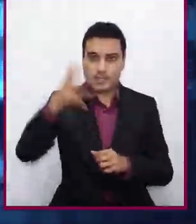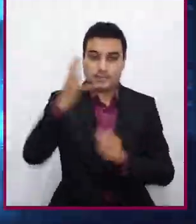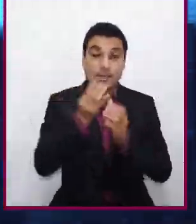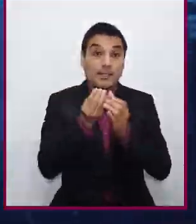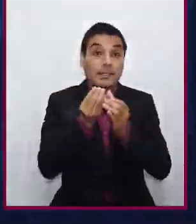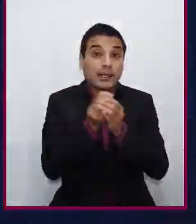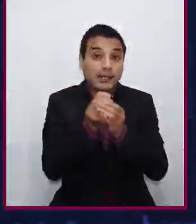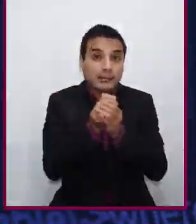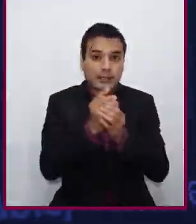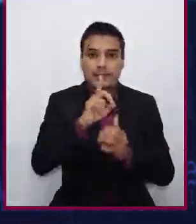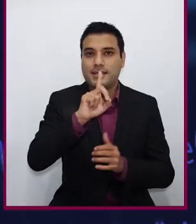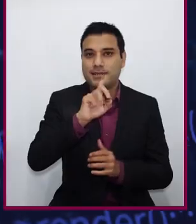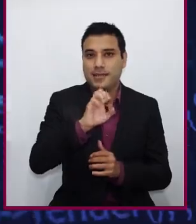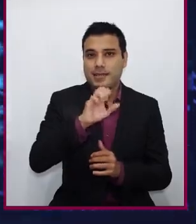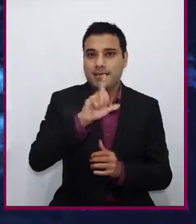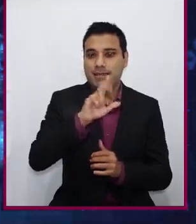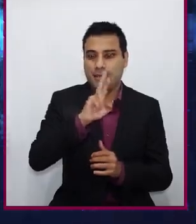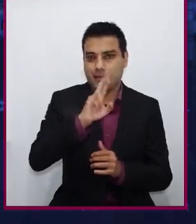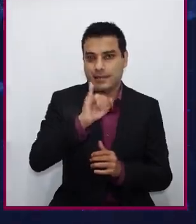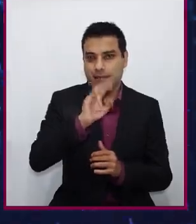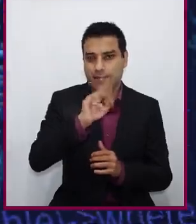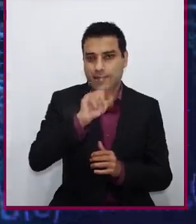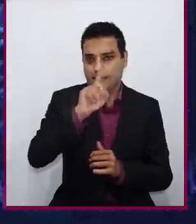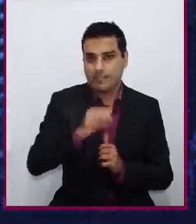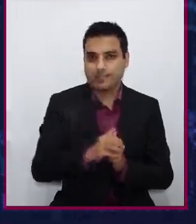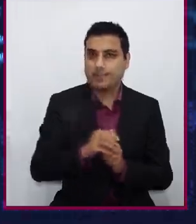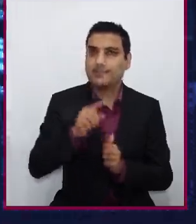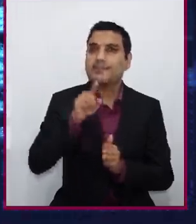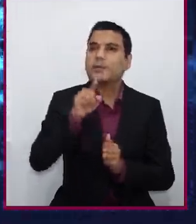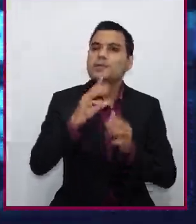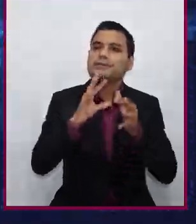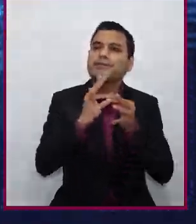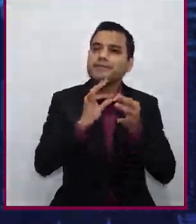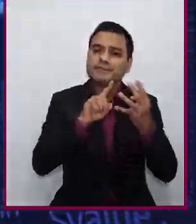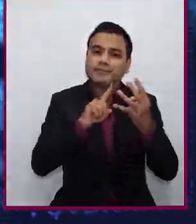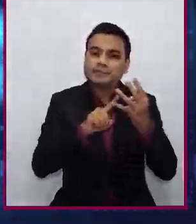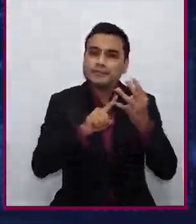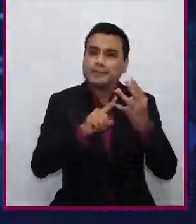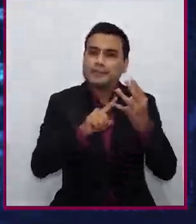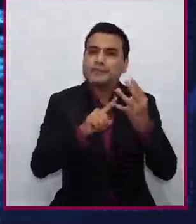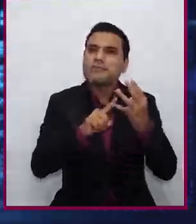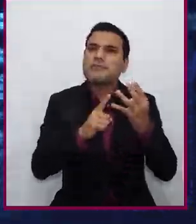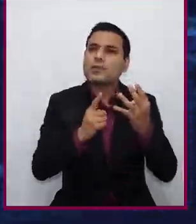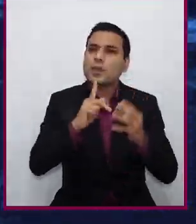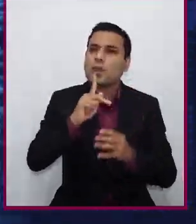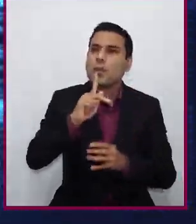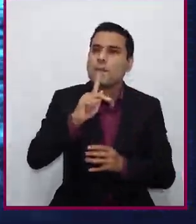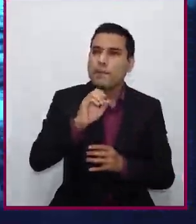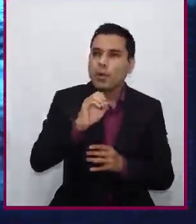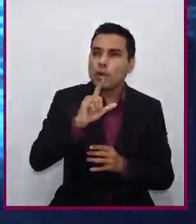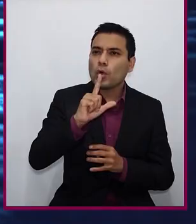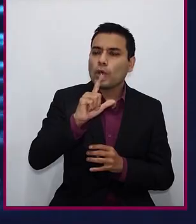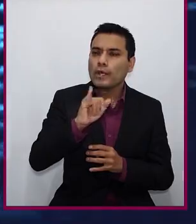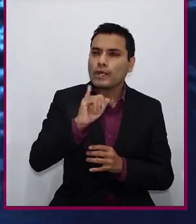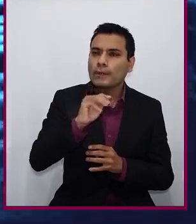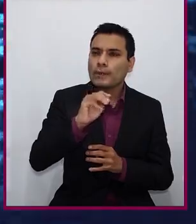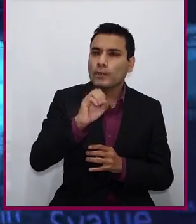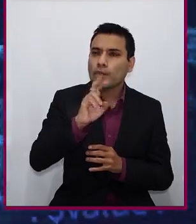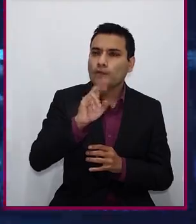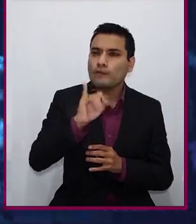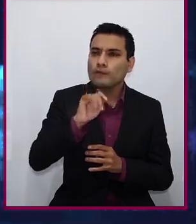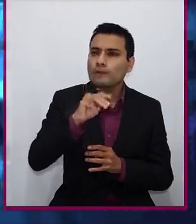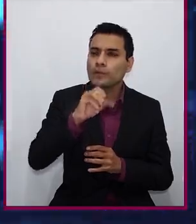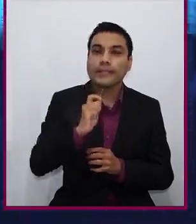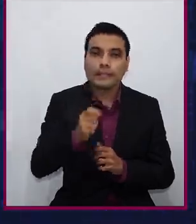que quiere decir cualidad de tener muchas cortes en programación orientada a objetos el polimorfismo consiste en conseguir que un